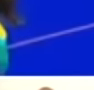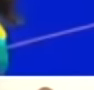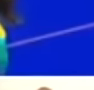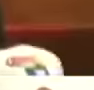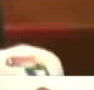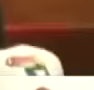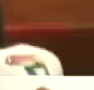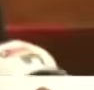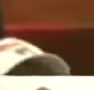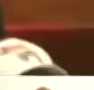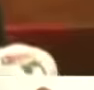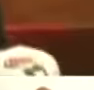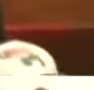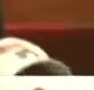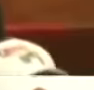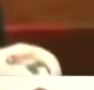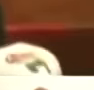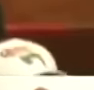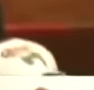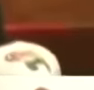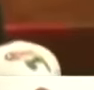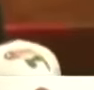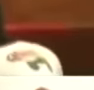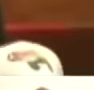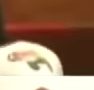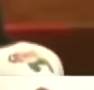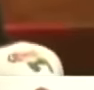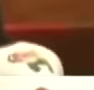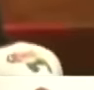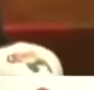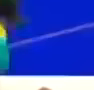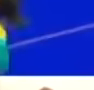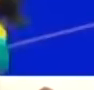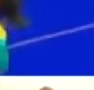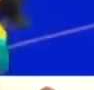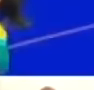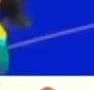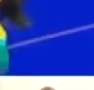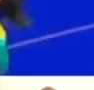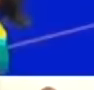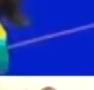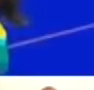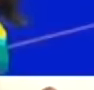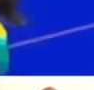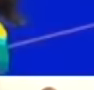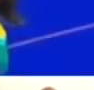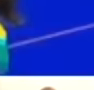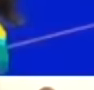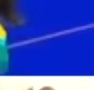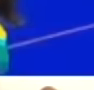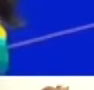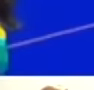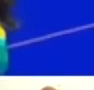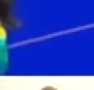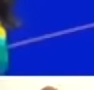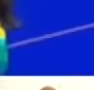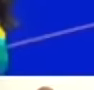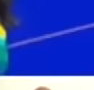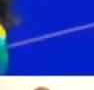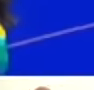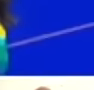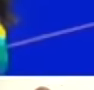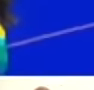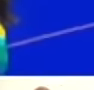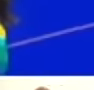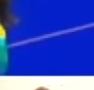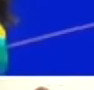Para nosotros es inolvidable toda esa fecha. Sí, mi estábamos presidente. Luchando por la vida de nuestro comandante Hugo Chávez, es inolvidable. Pero